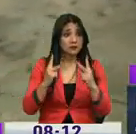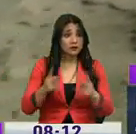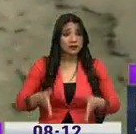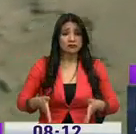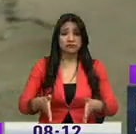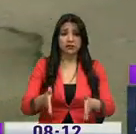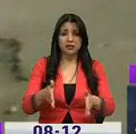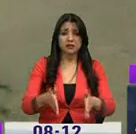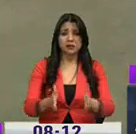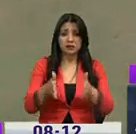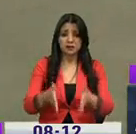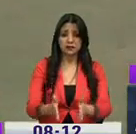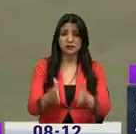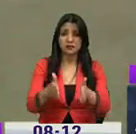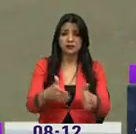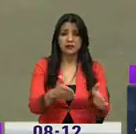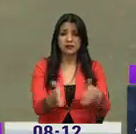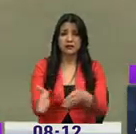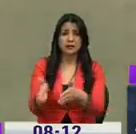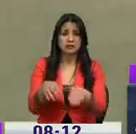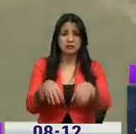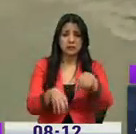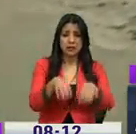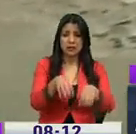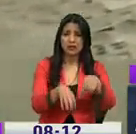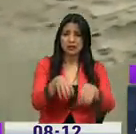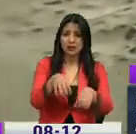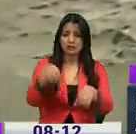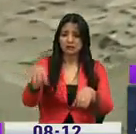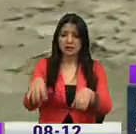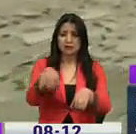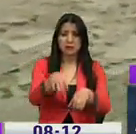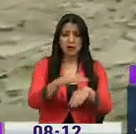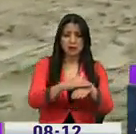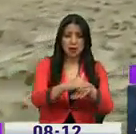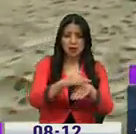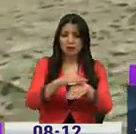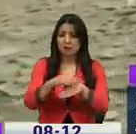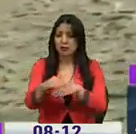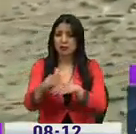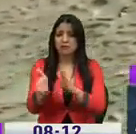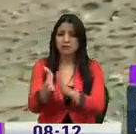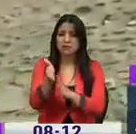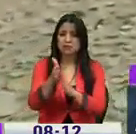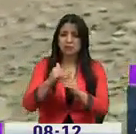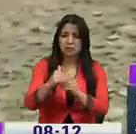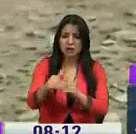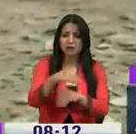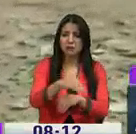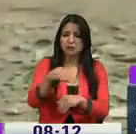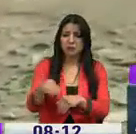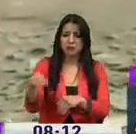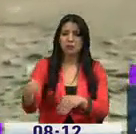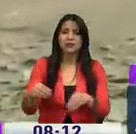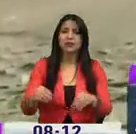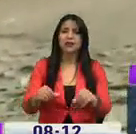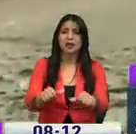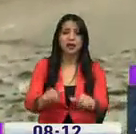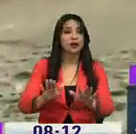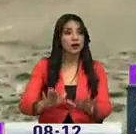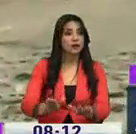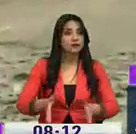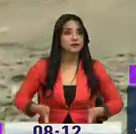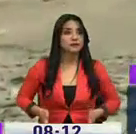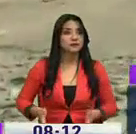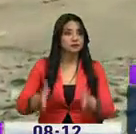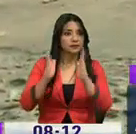condiciones en las que se encuentra. Un poco de piedras, unos pocos tramos con cemento y la mayoría llena de tierra es lo que se puede ver